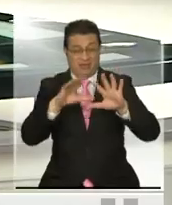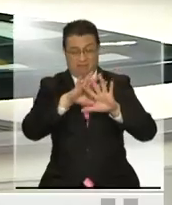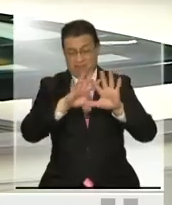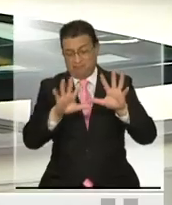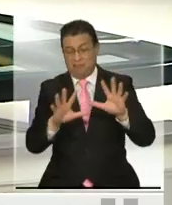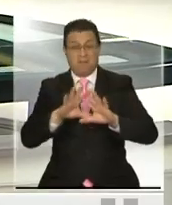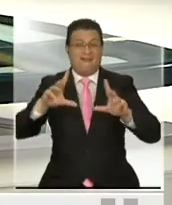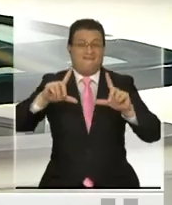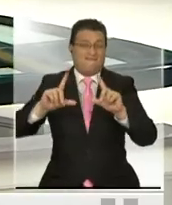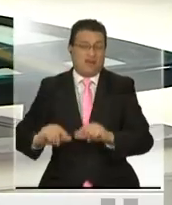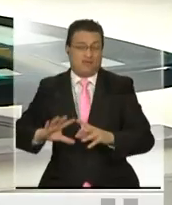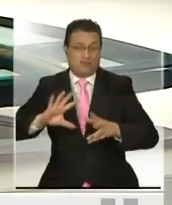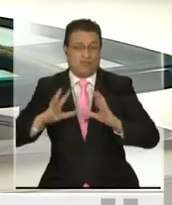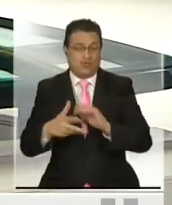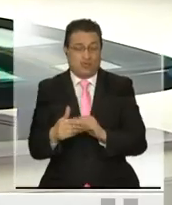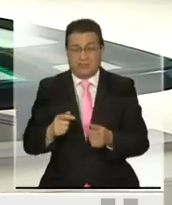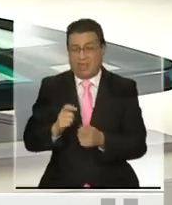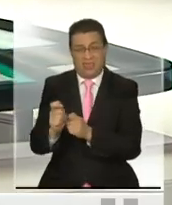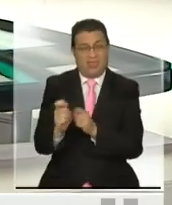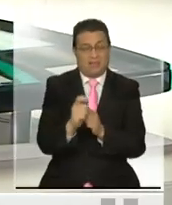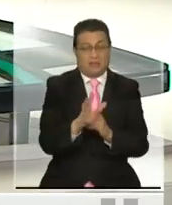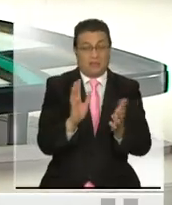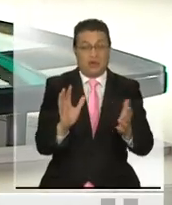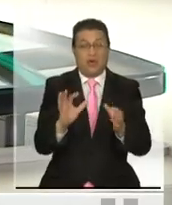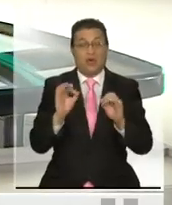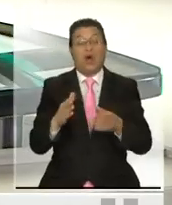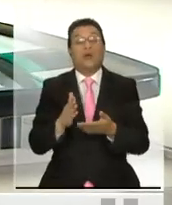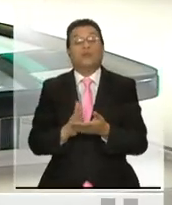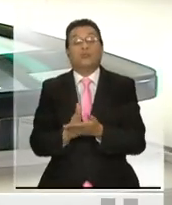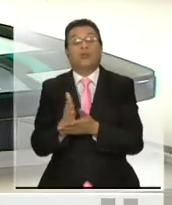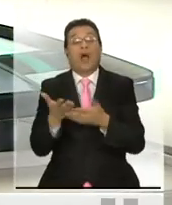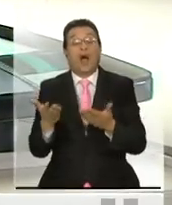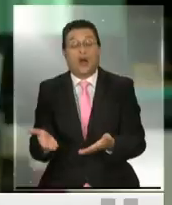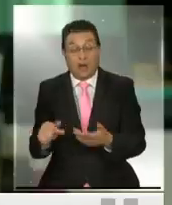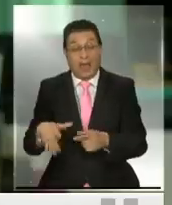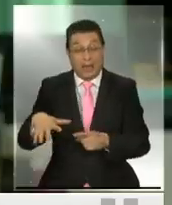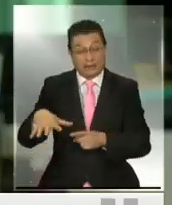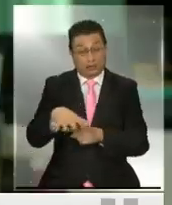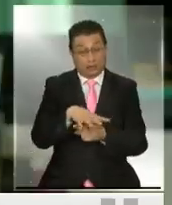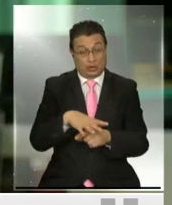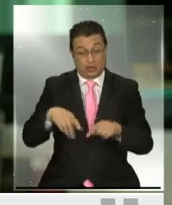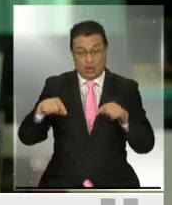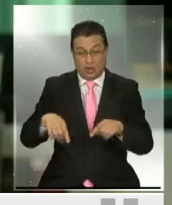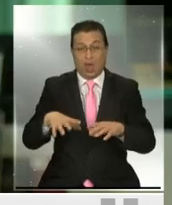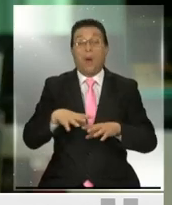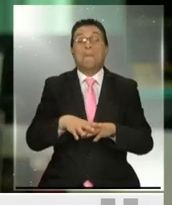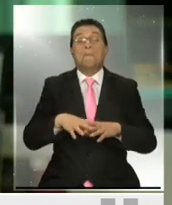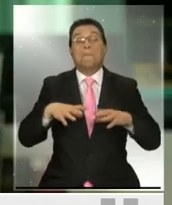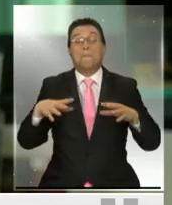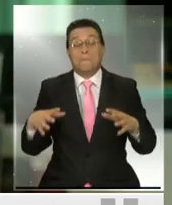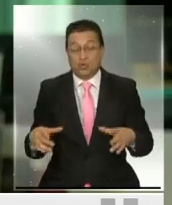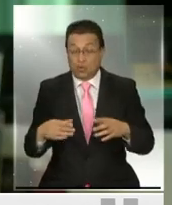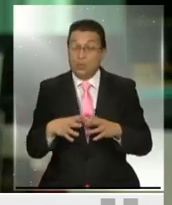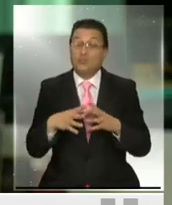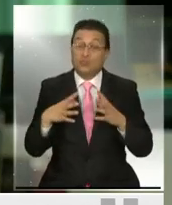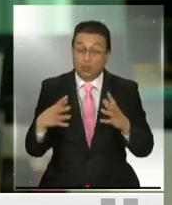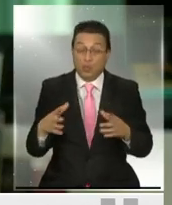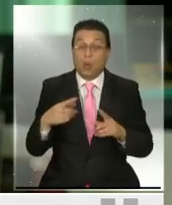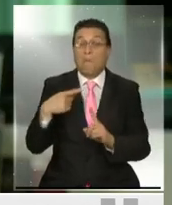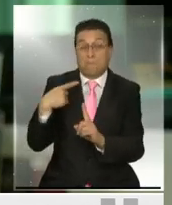deterioro en la normalidad de donde partimos no dónde estamos y día o día estamos una situación extraordinariamente y